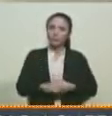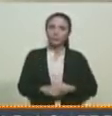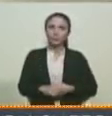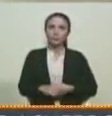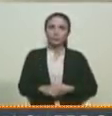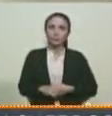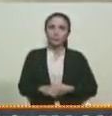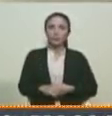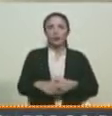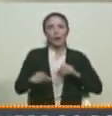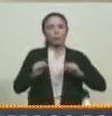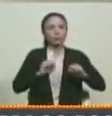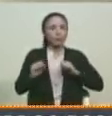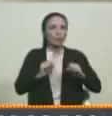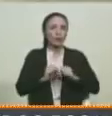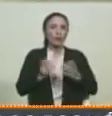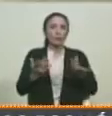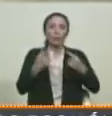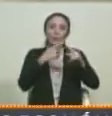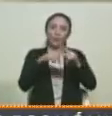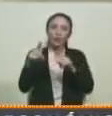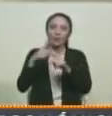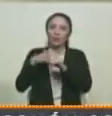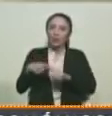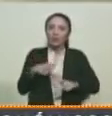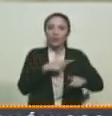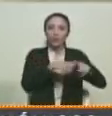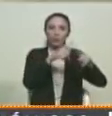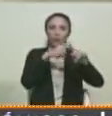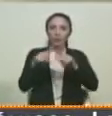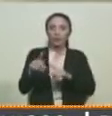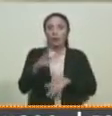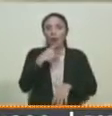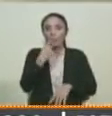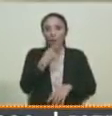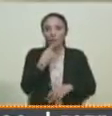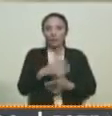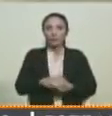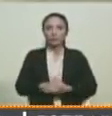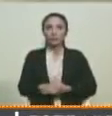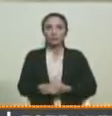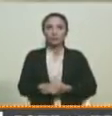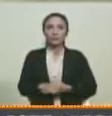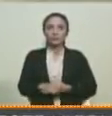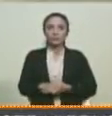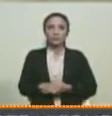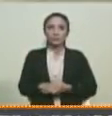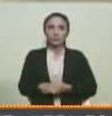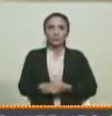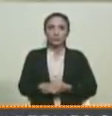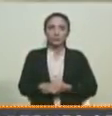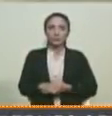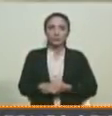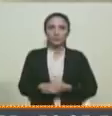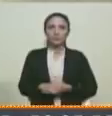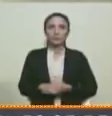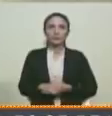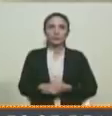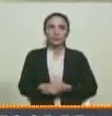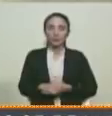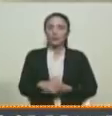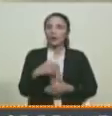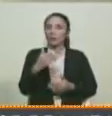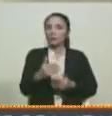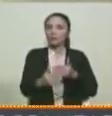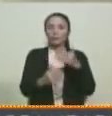en la dinámica que la misma diversidad genera, la diversidad política buena del gran pueblo patriótico genera